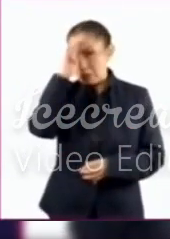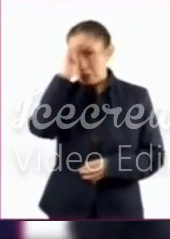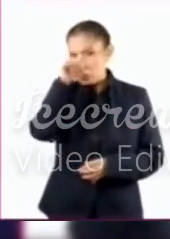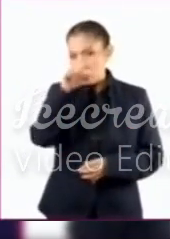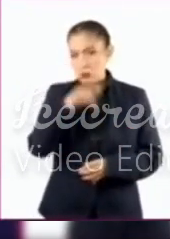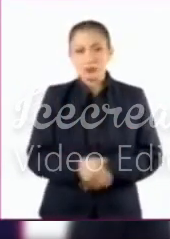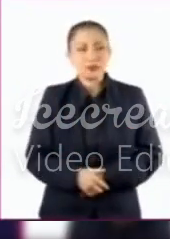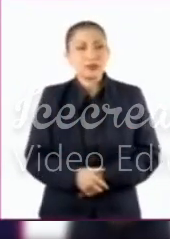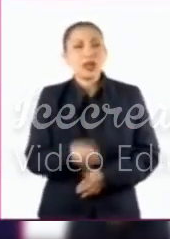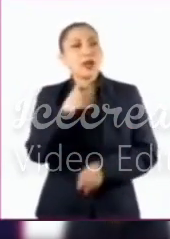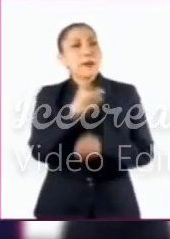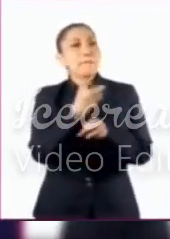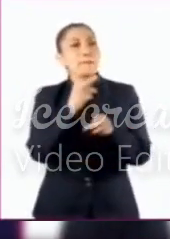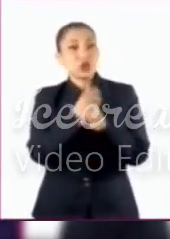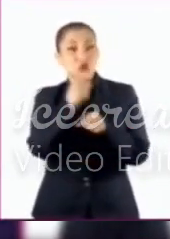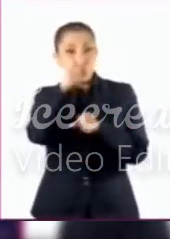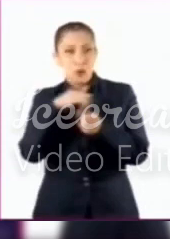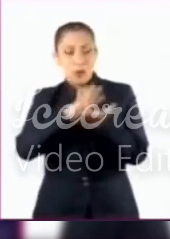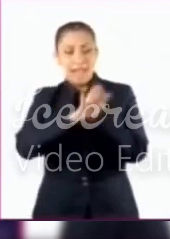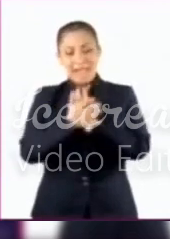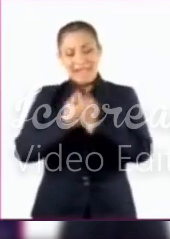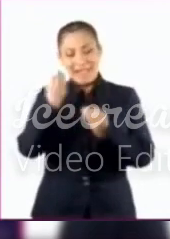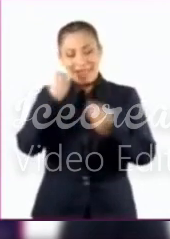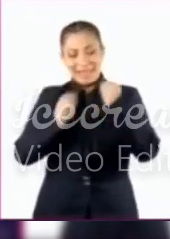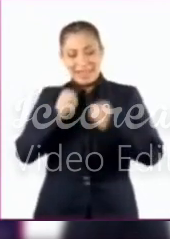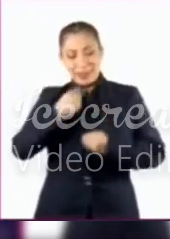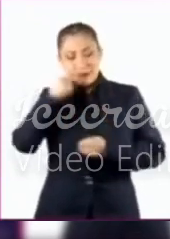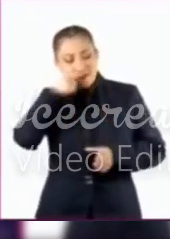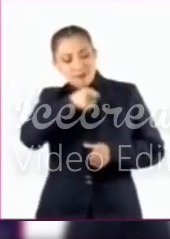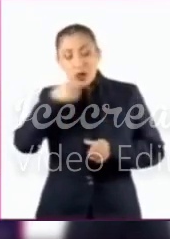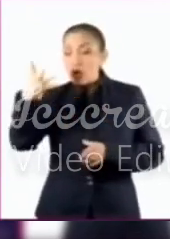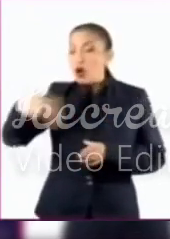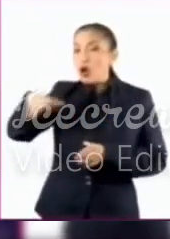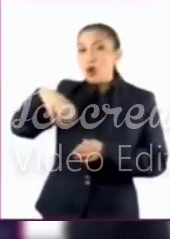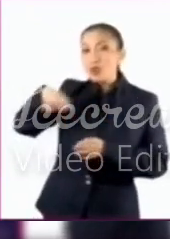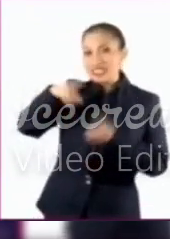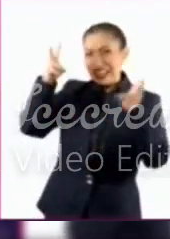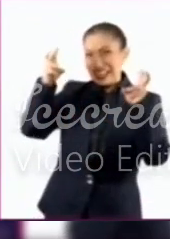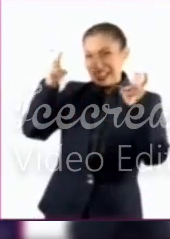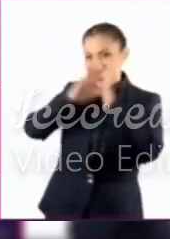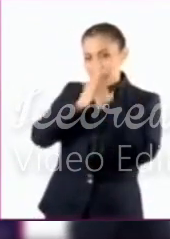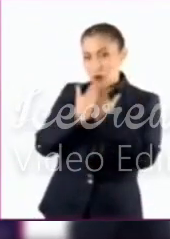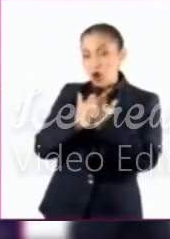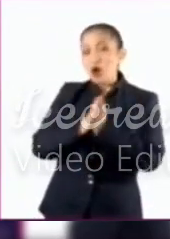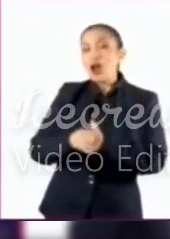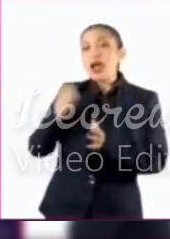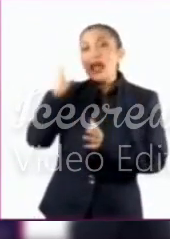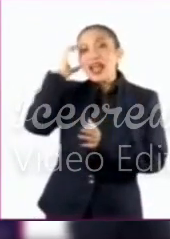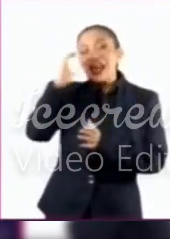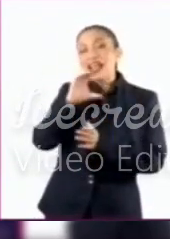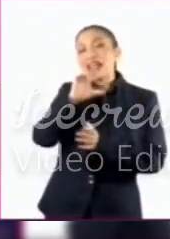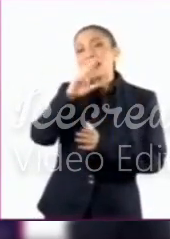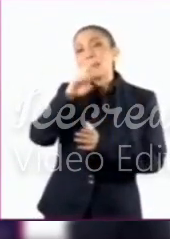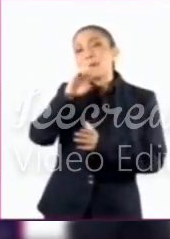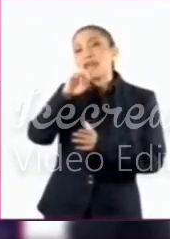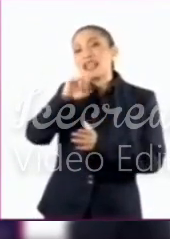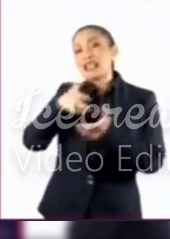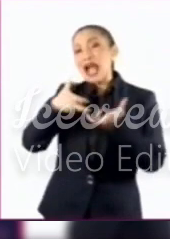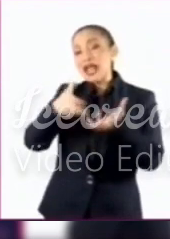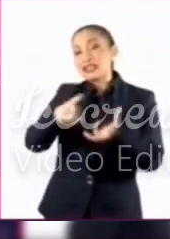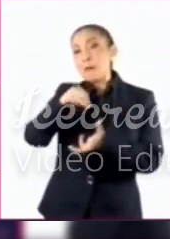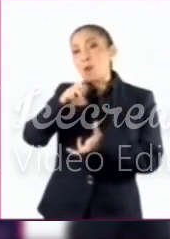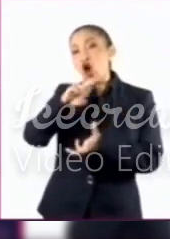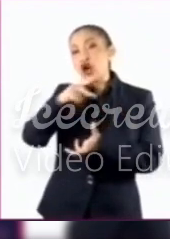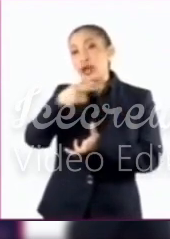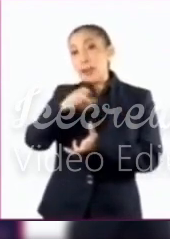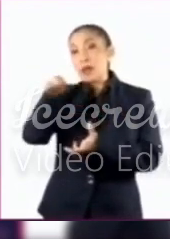Reflexionemos. Les invito a ser detectives, a que busquen el cuento de Los crímenes de la calle Morgue, para que de esta manera puedan resolver el